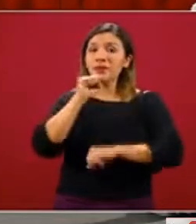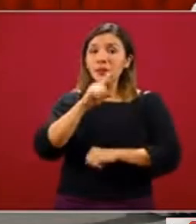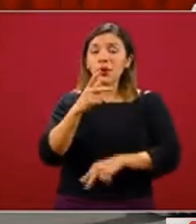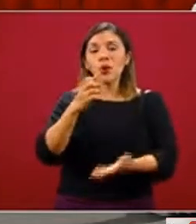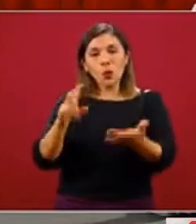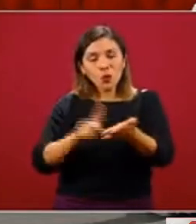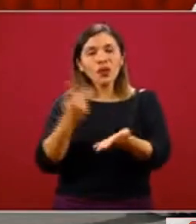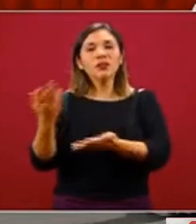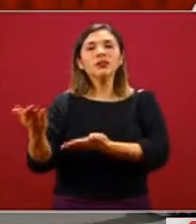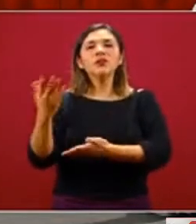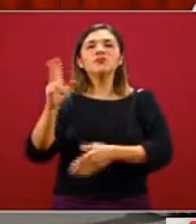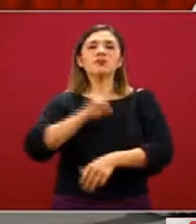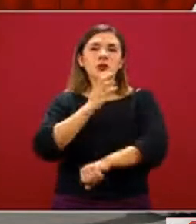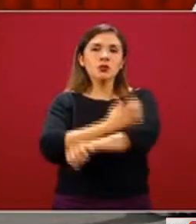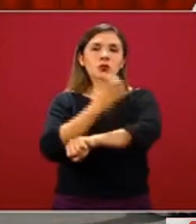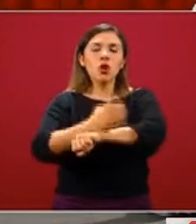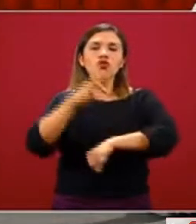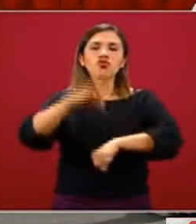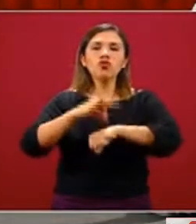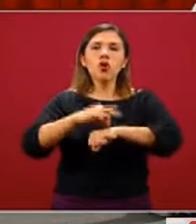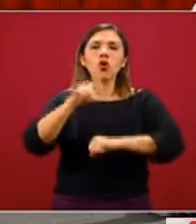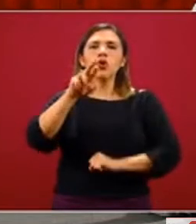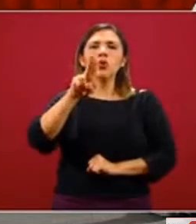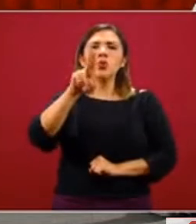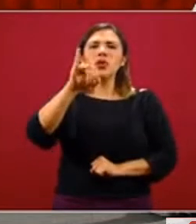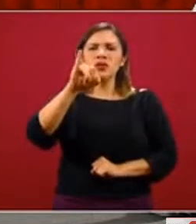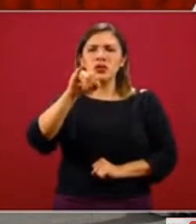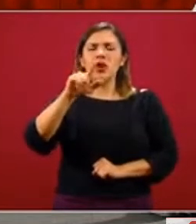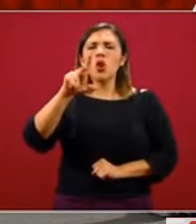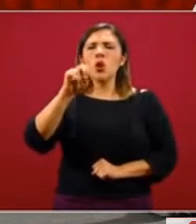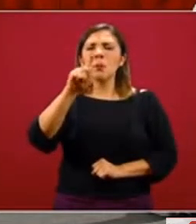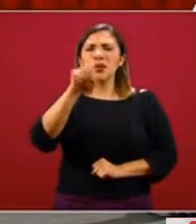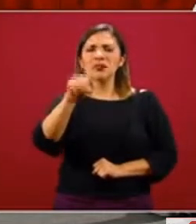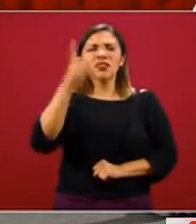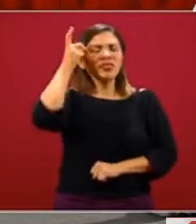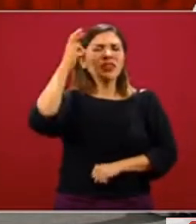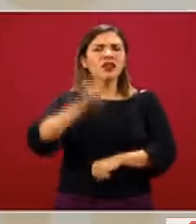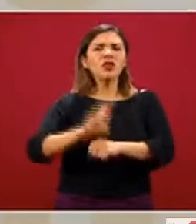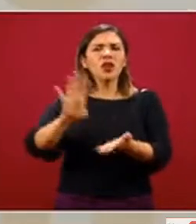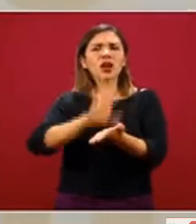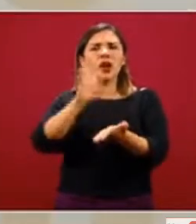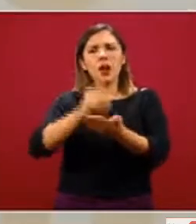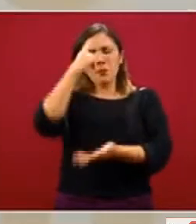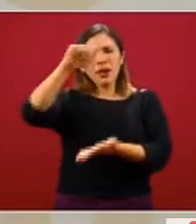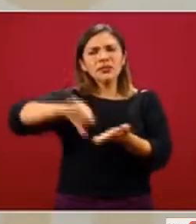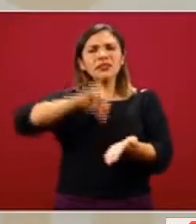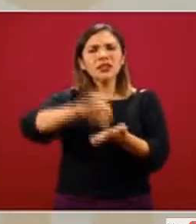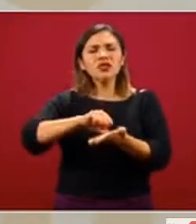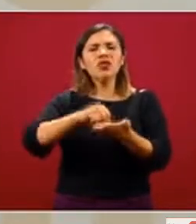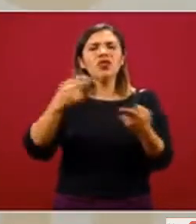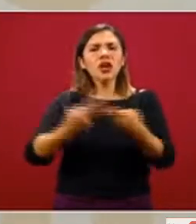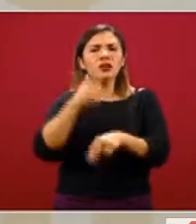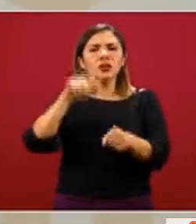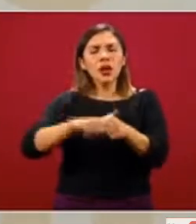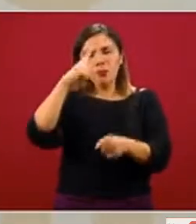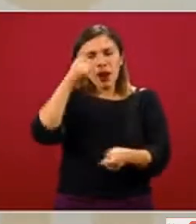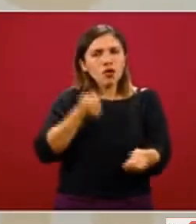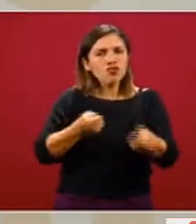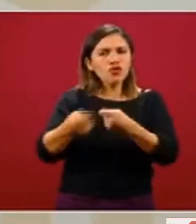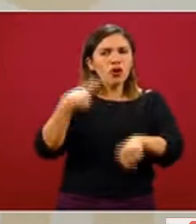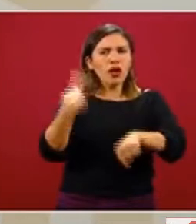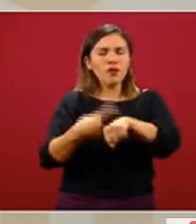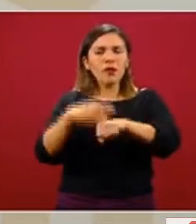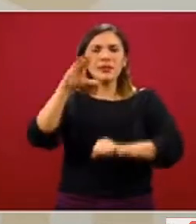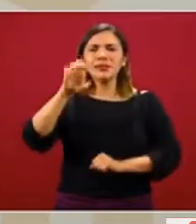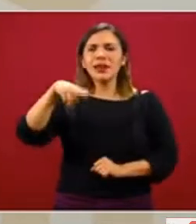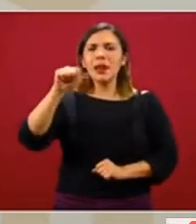nuestro colega, el doctor Ruy López Ridaura, quien es el director general del Centro Nacional de Programas Preventivos y Control de Enfermedades,